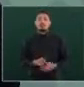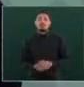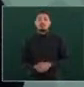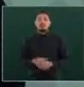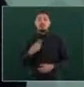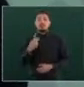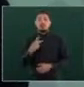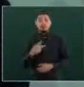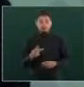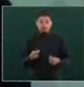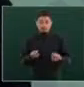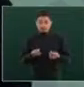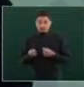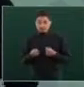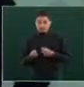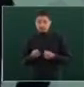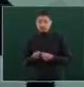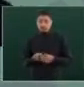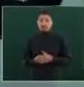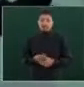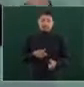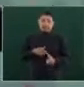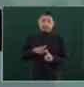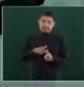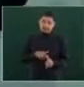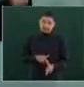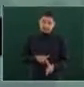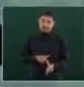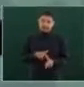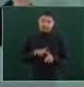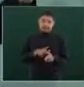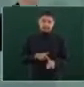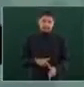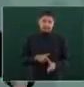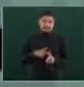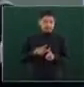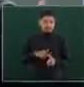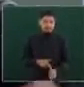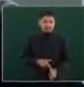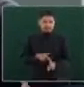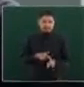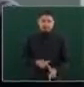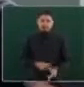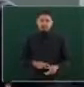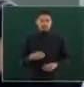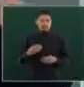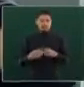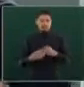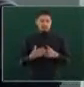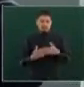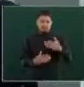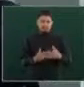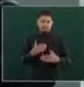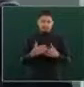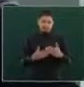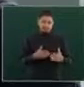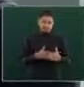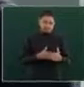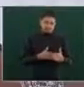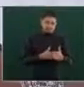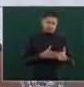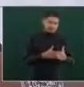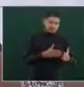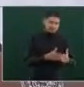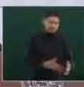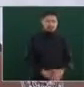mucho empeño en mostrar como la familia es el agente de desarrollo que más debemos